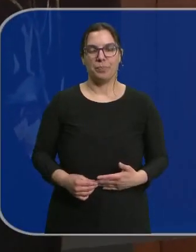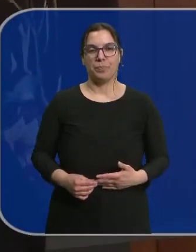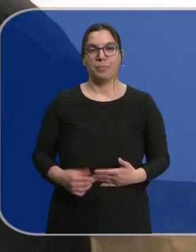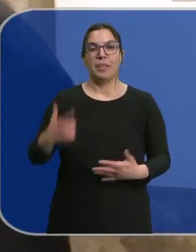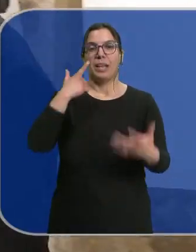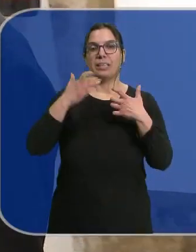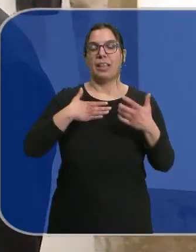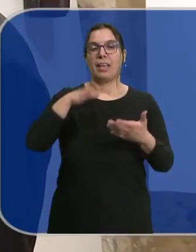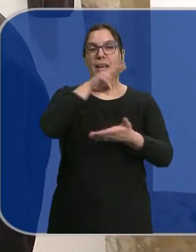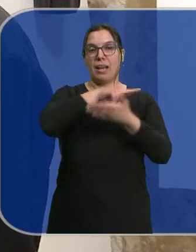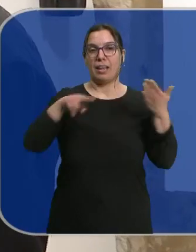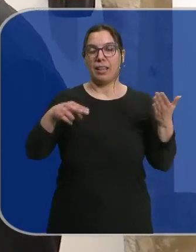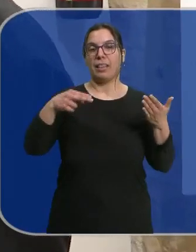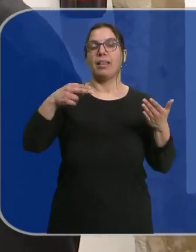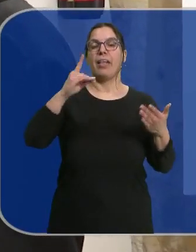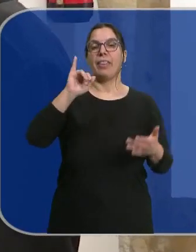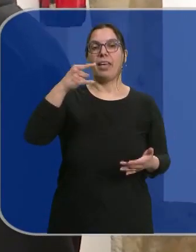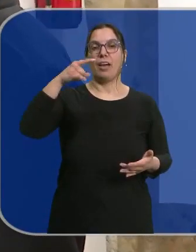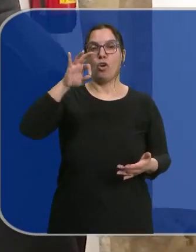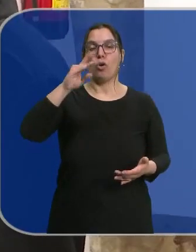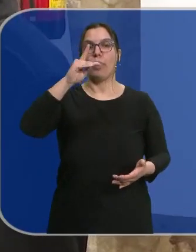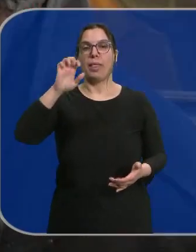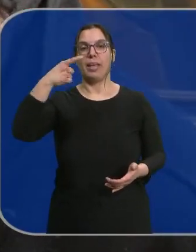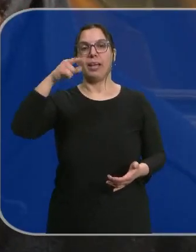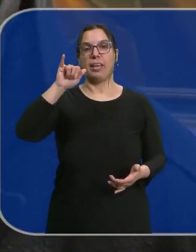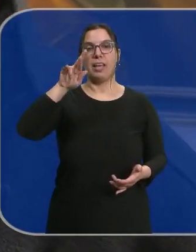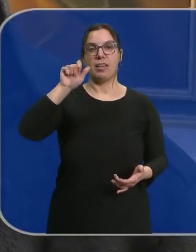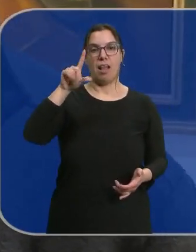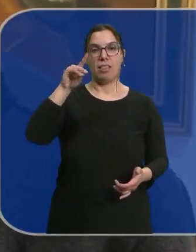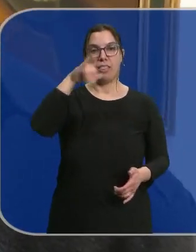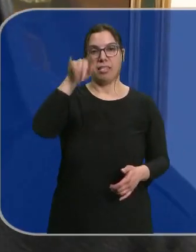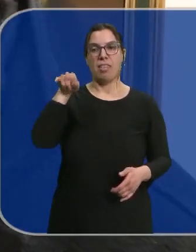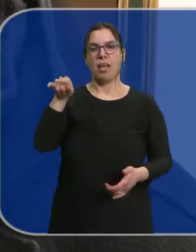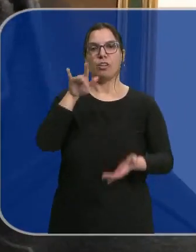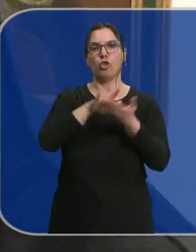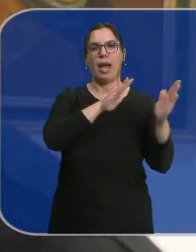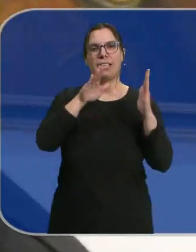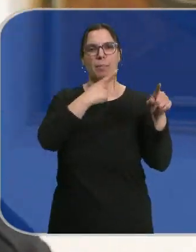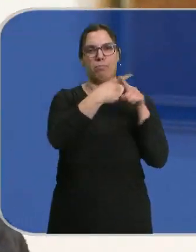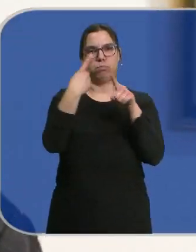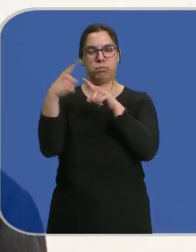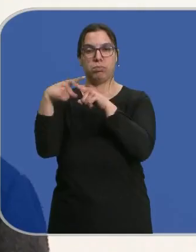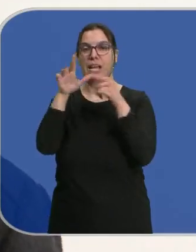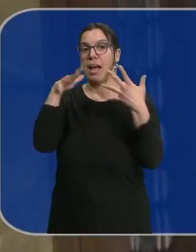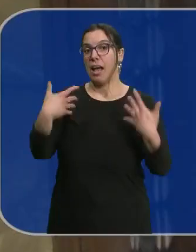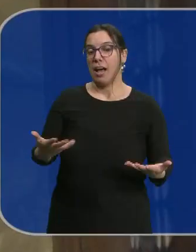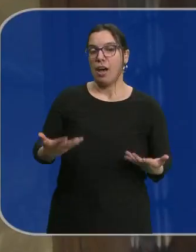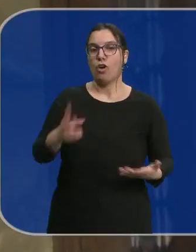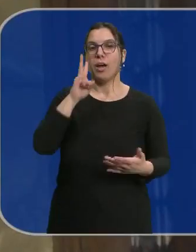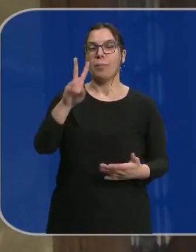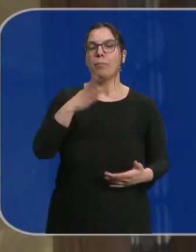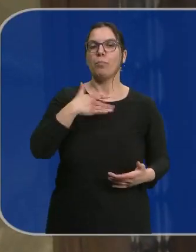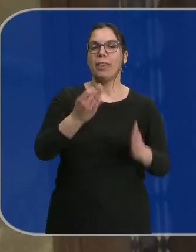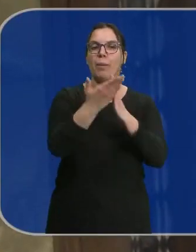El artista gallego Diego de Giraldez ha navegado durante toda su carrera por distintas etapas y ahora se pueden disfrutar en